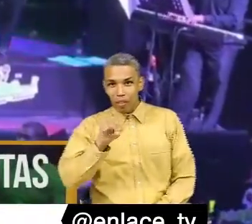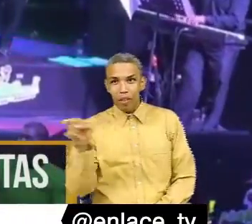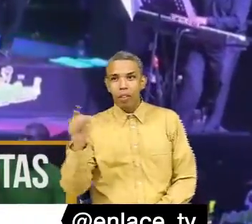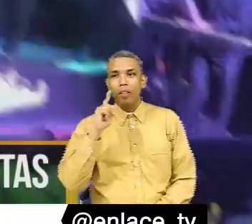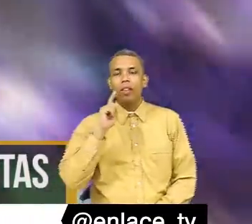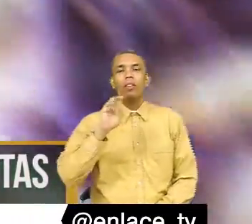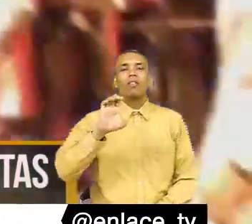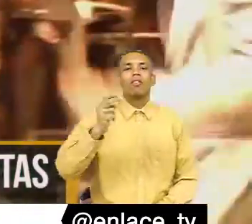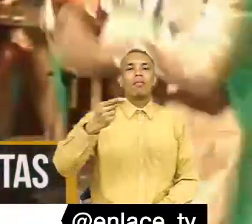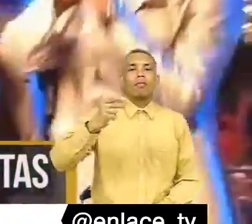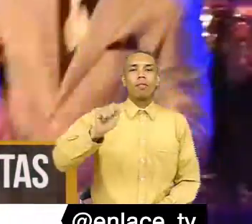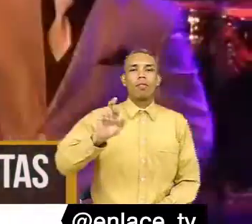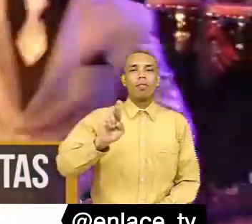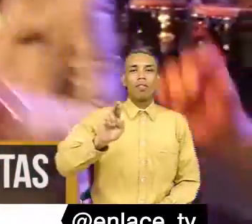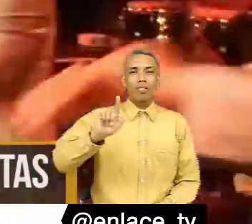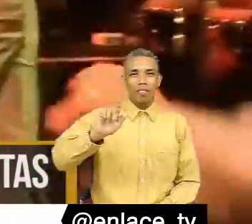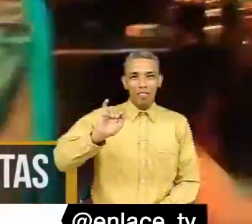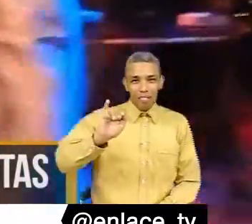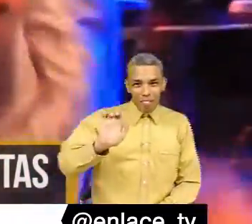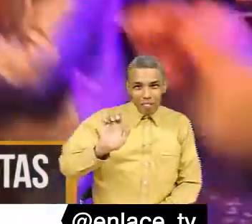Charlie Cardona.